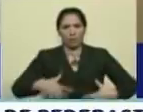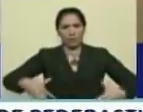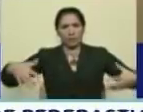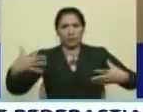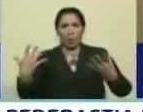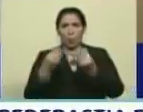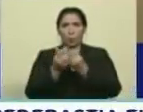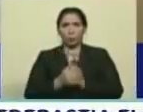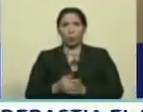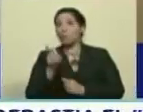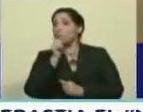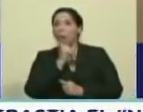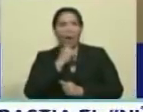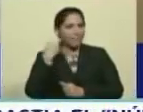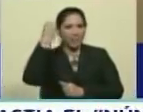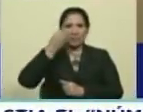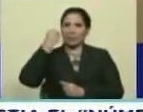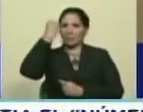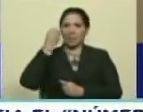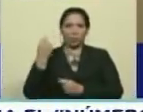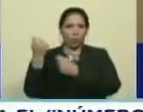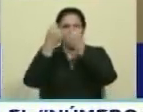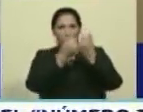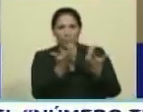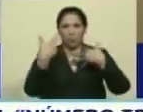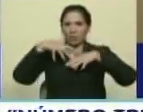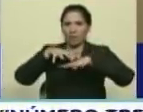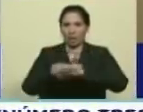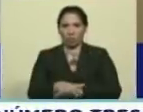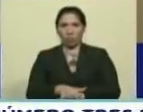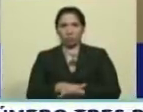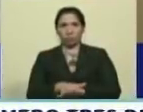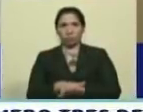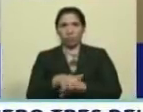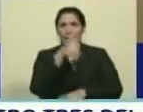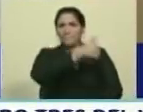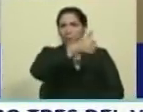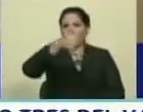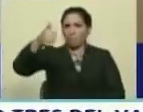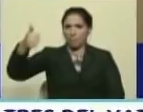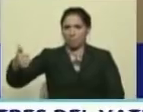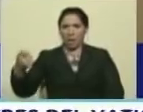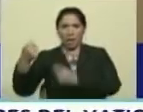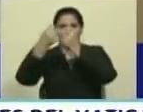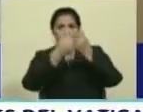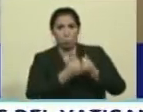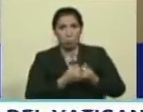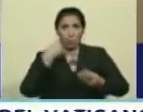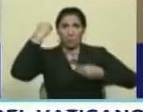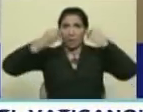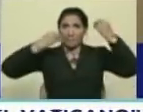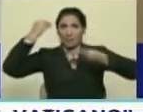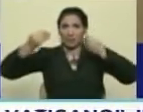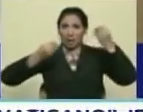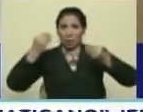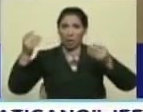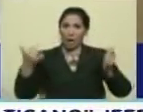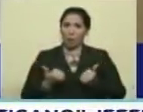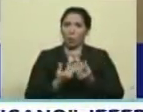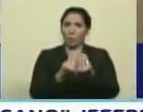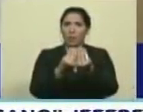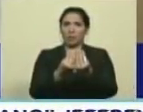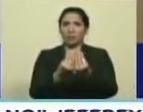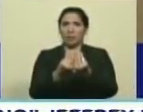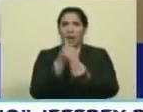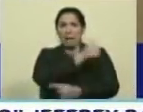No hay un pensamiento económico, Evo, integrador. Cada uno de los economistas, de los pensadores que nos acompañan, cada quien piensa que